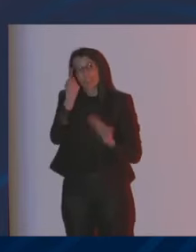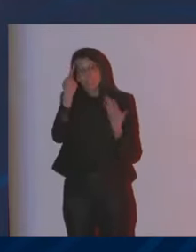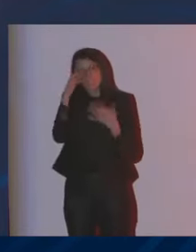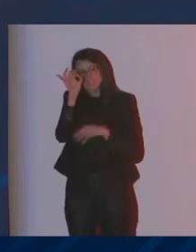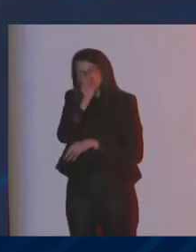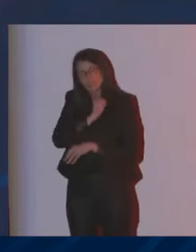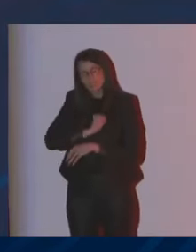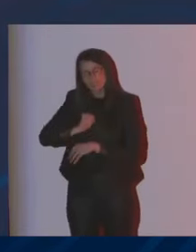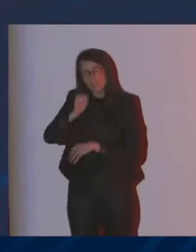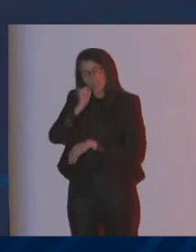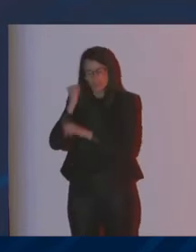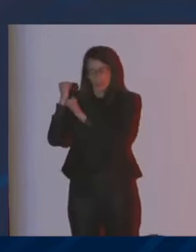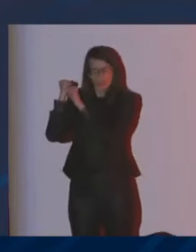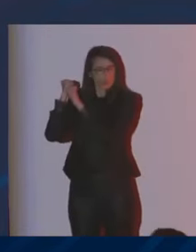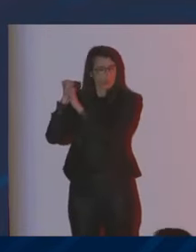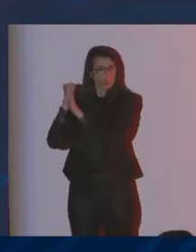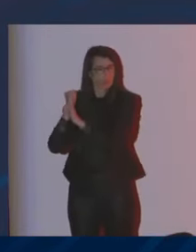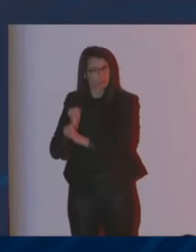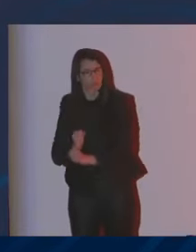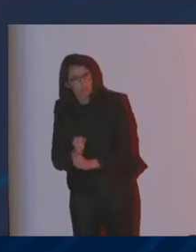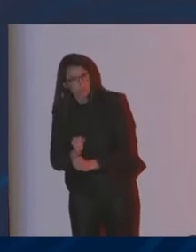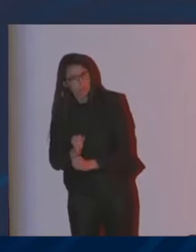¡160 años!